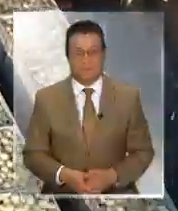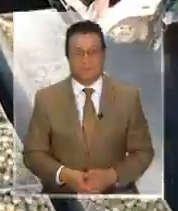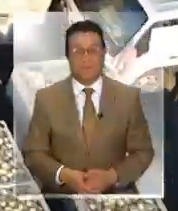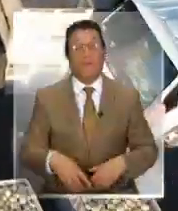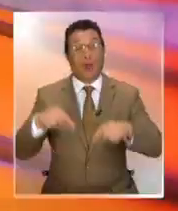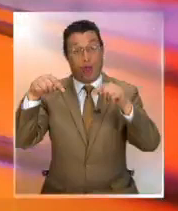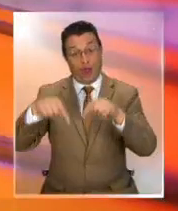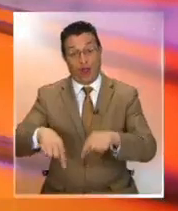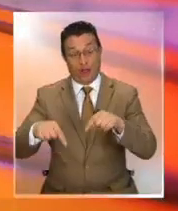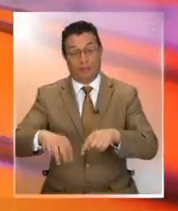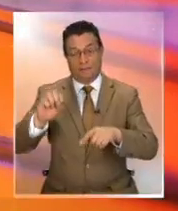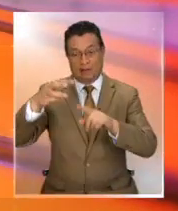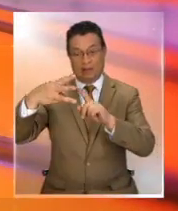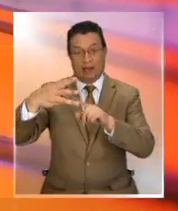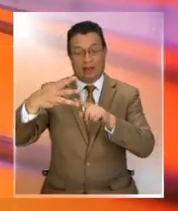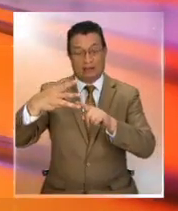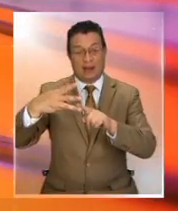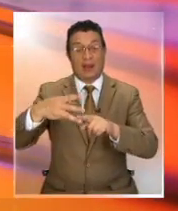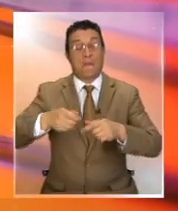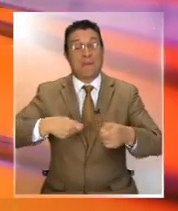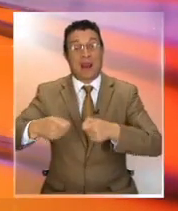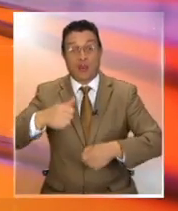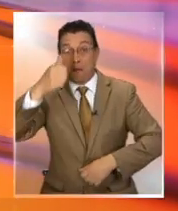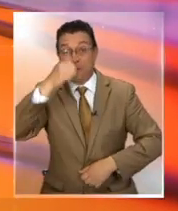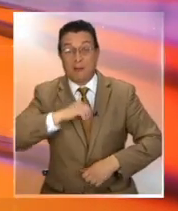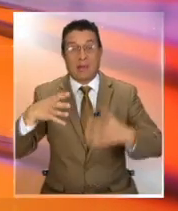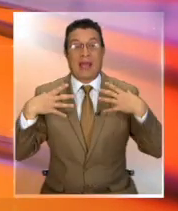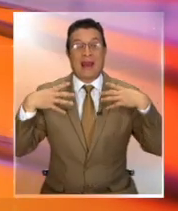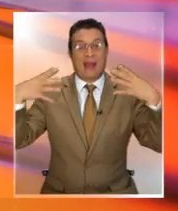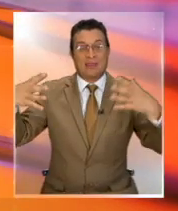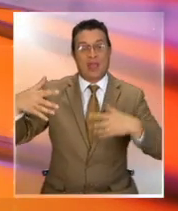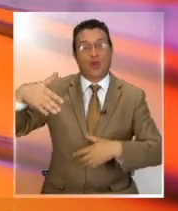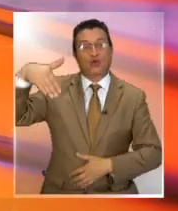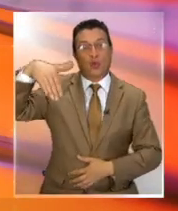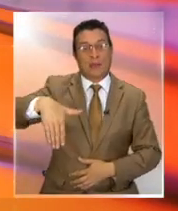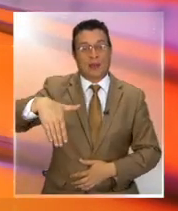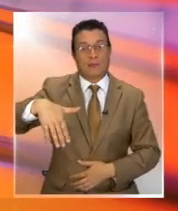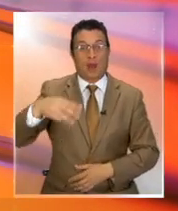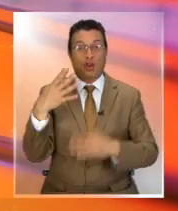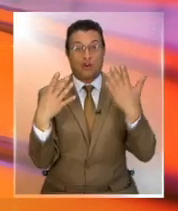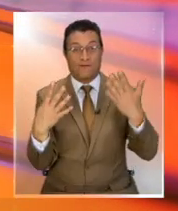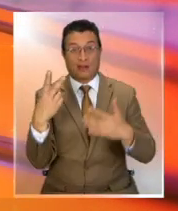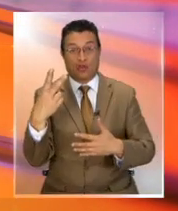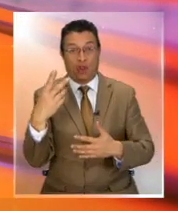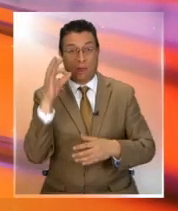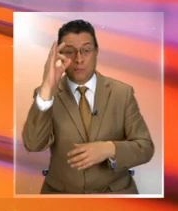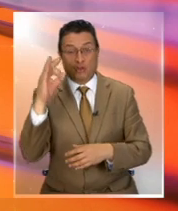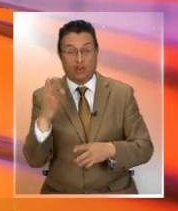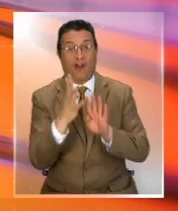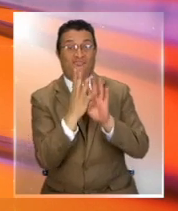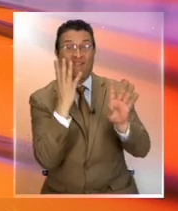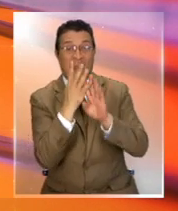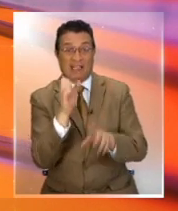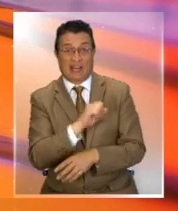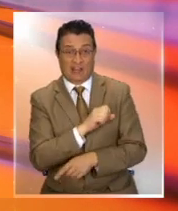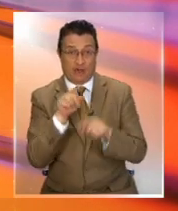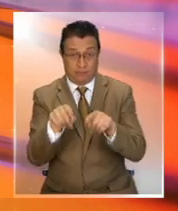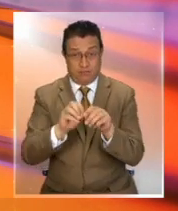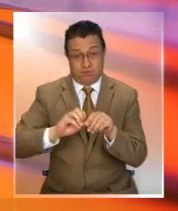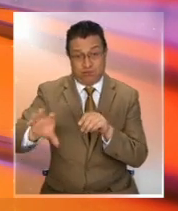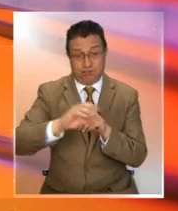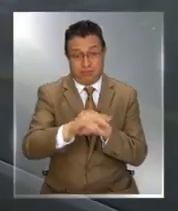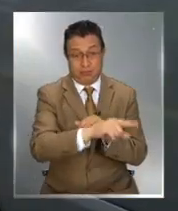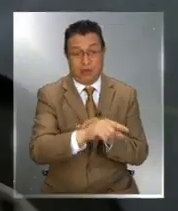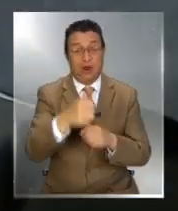Hoy es el tercer mercado privado más grande de Sudamérica. Abastece el 92% de las ferias de Santiago. Su competidor